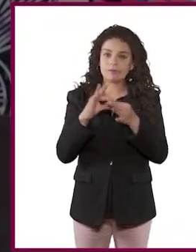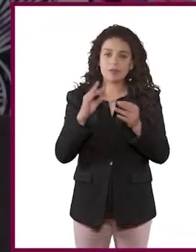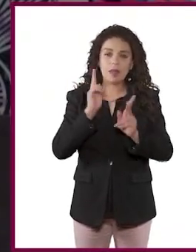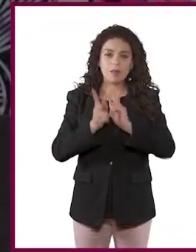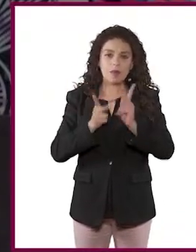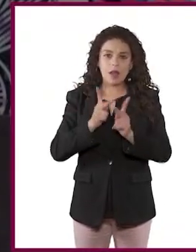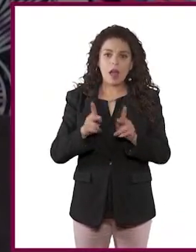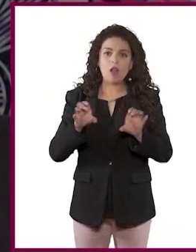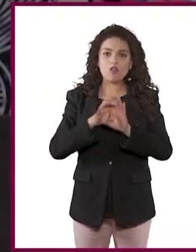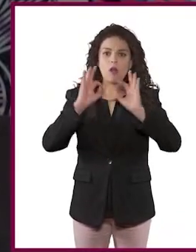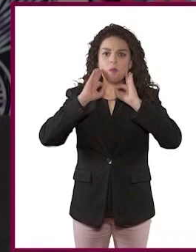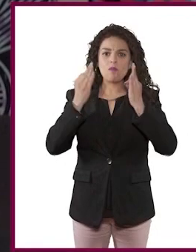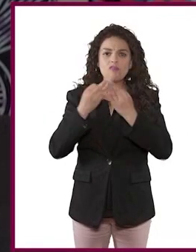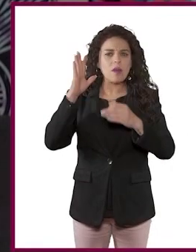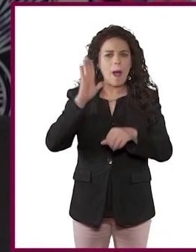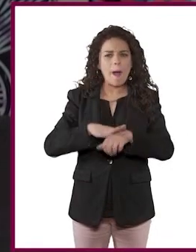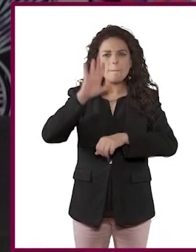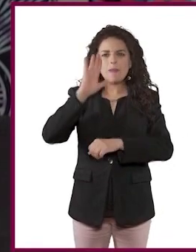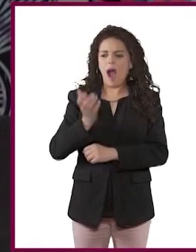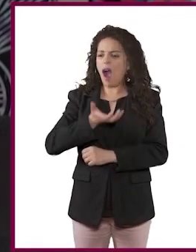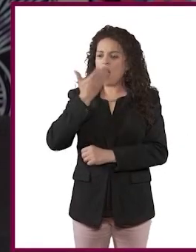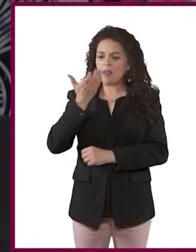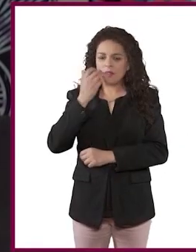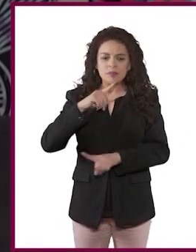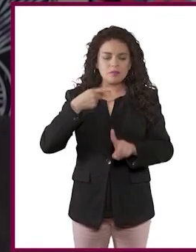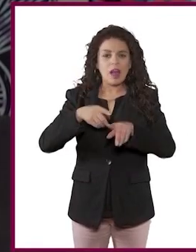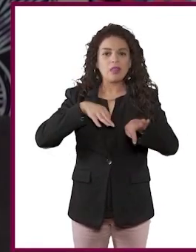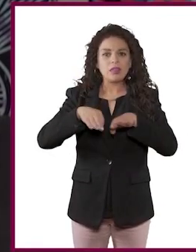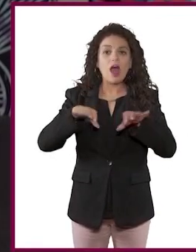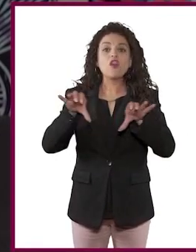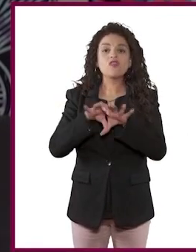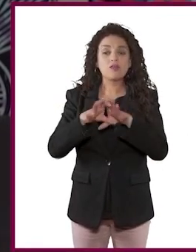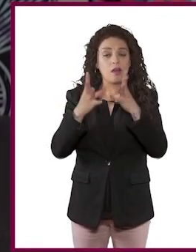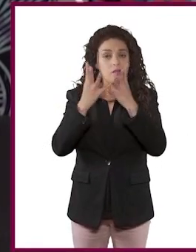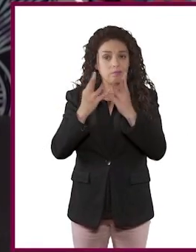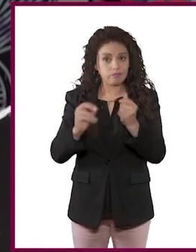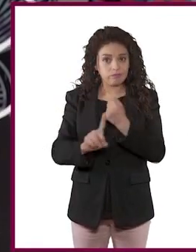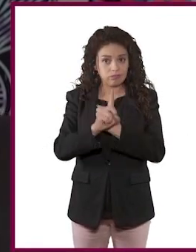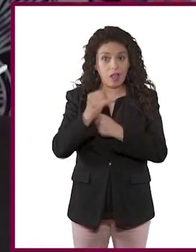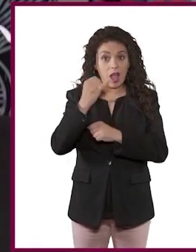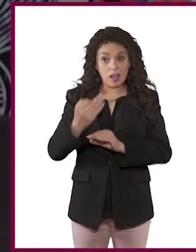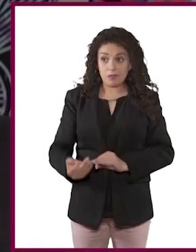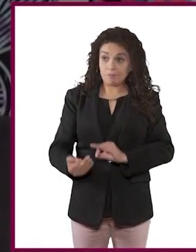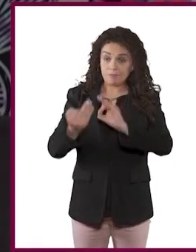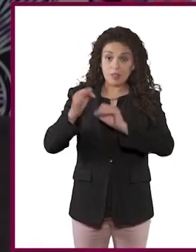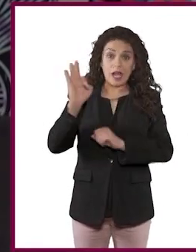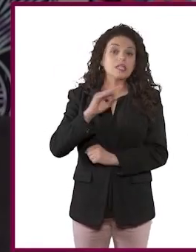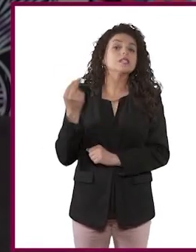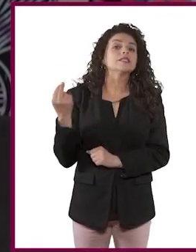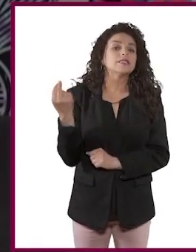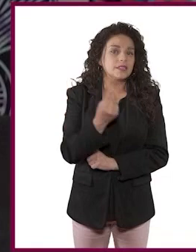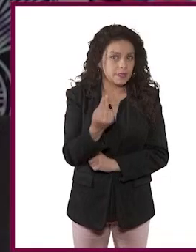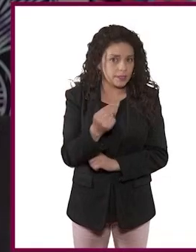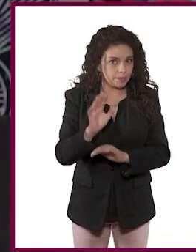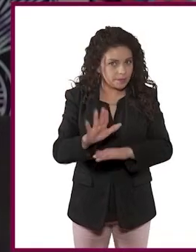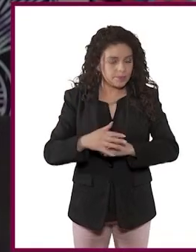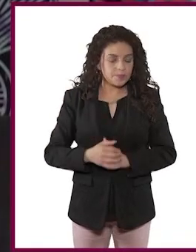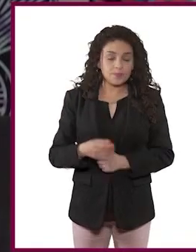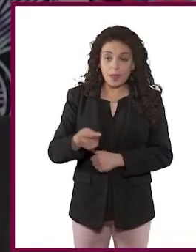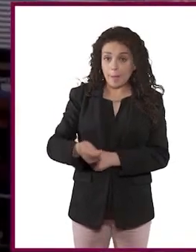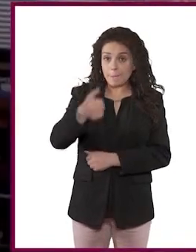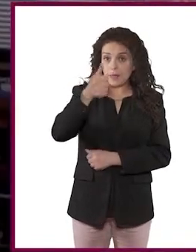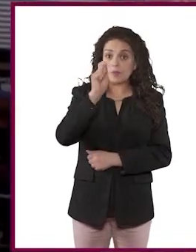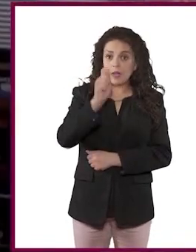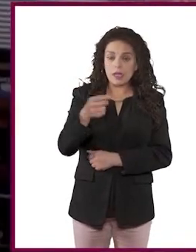las formas más comunes de la violencia laboral y cómo intentar remediarla y enfrentarla en caso de que lo